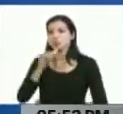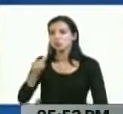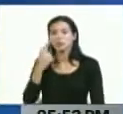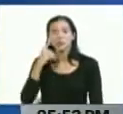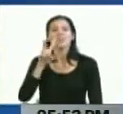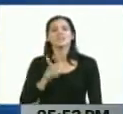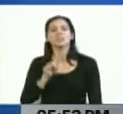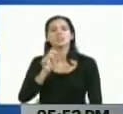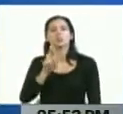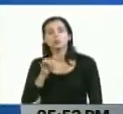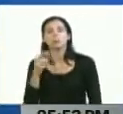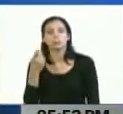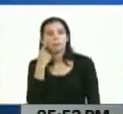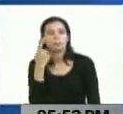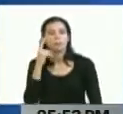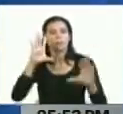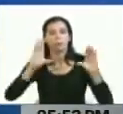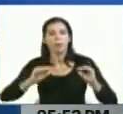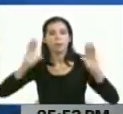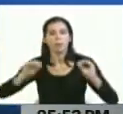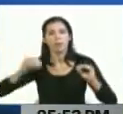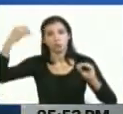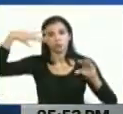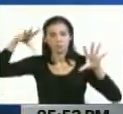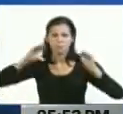país. ¿Qué información puede darnos acerca de eso?